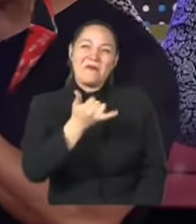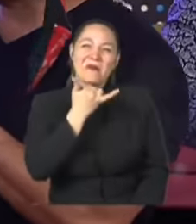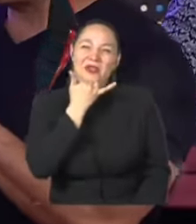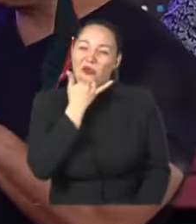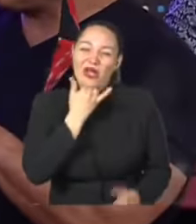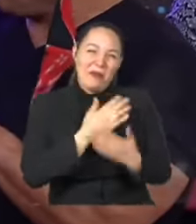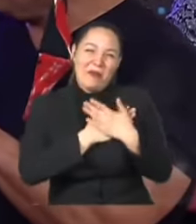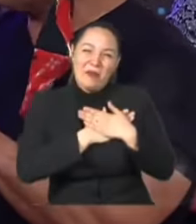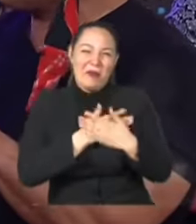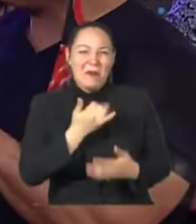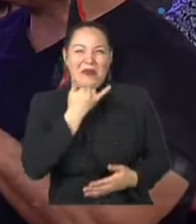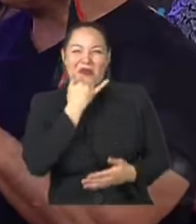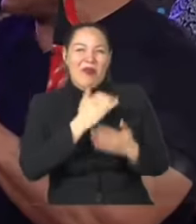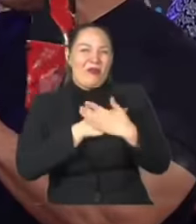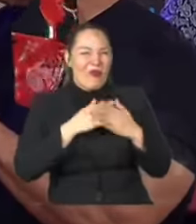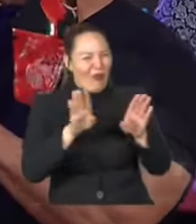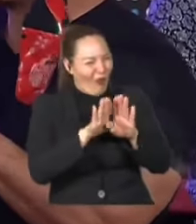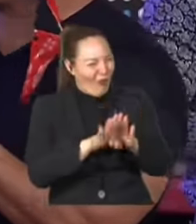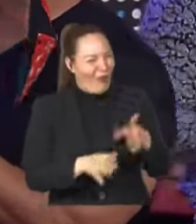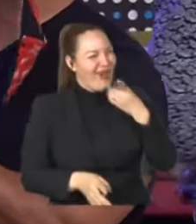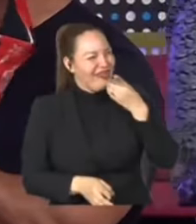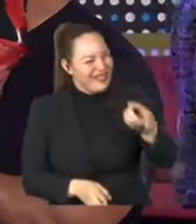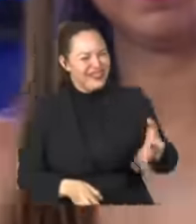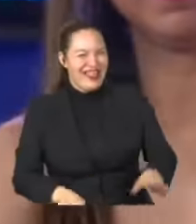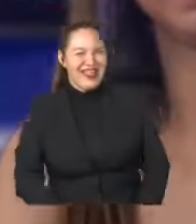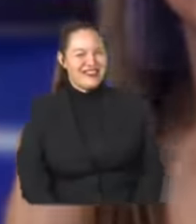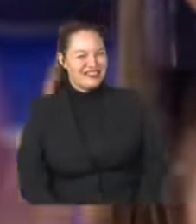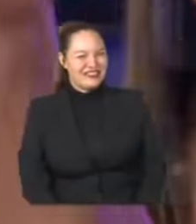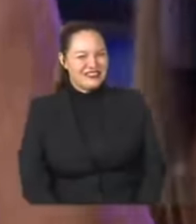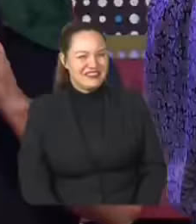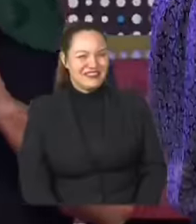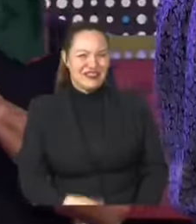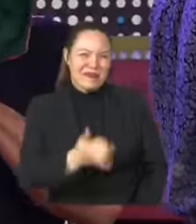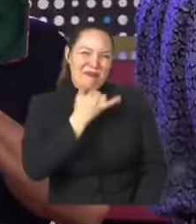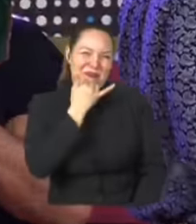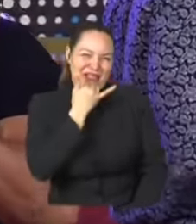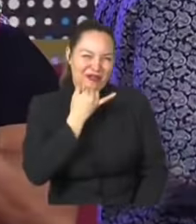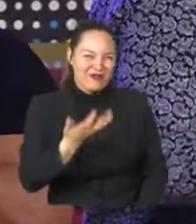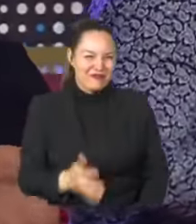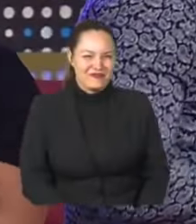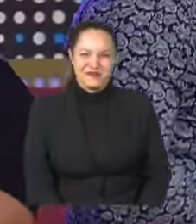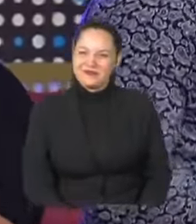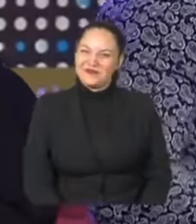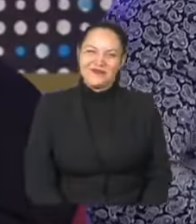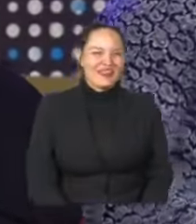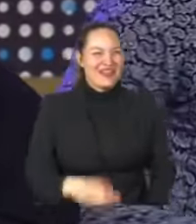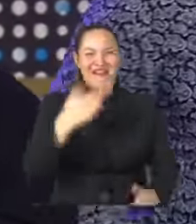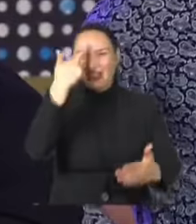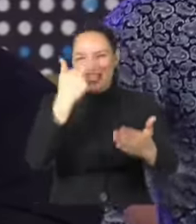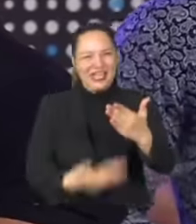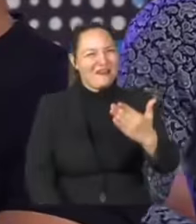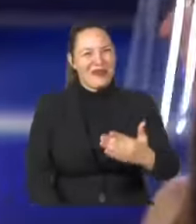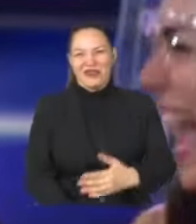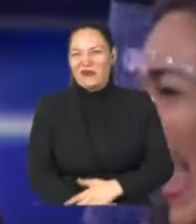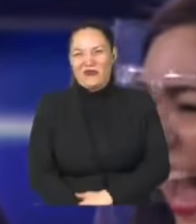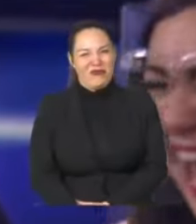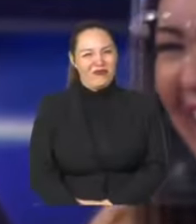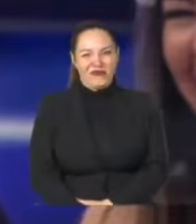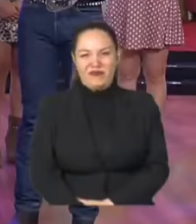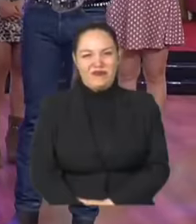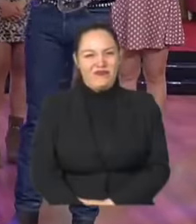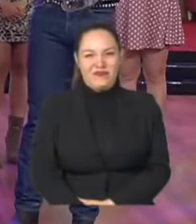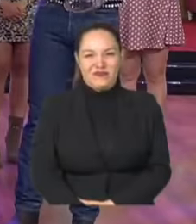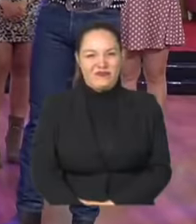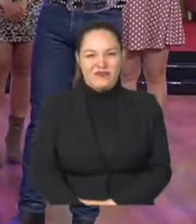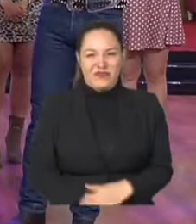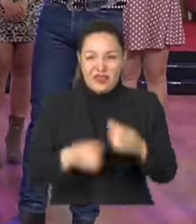que... O sea, ¿cómo te pones a decir eso en televisión? No, mi amor, yo nunca te he faltado el respeto. ¿Seguro? ¿Seguro?